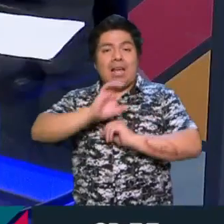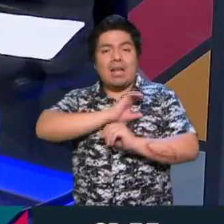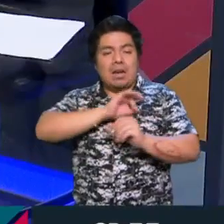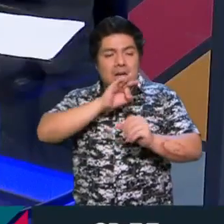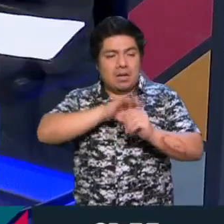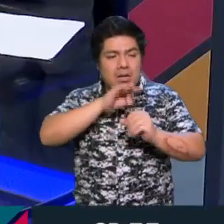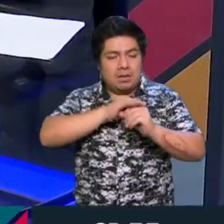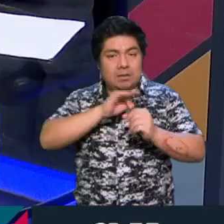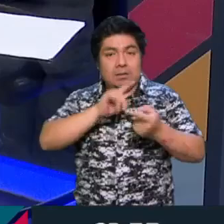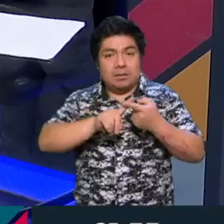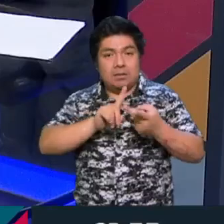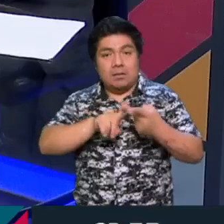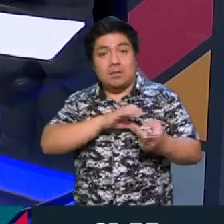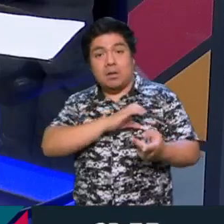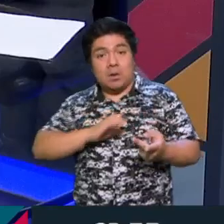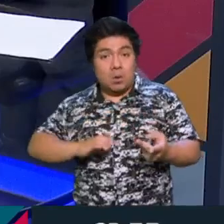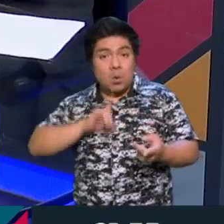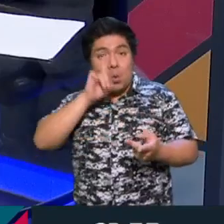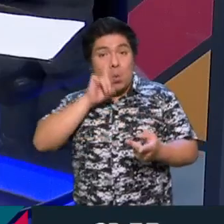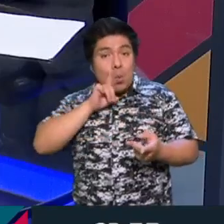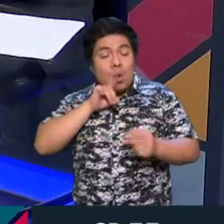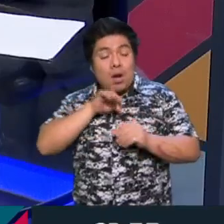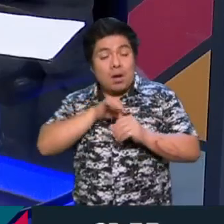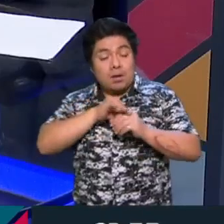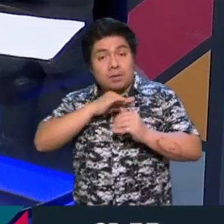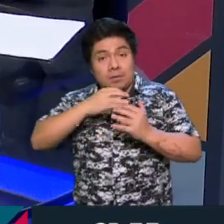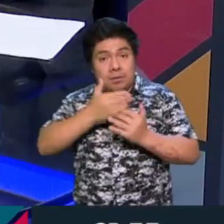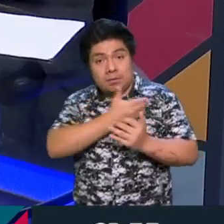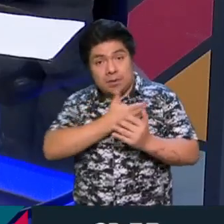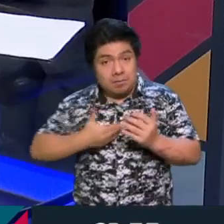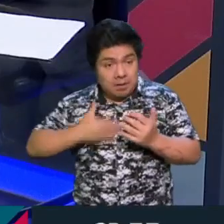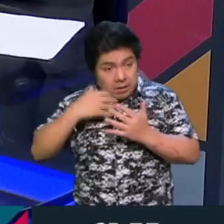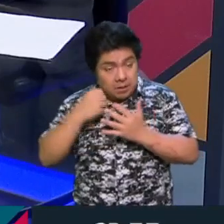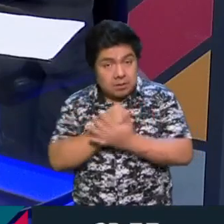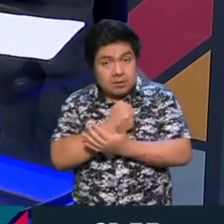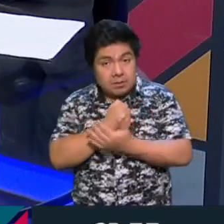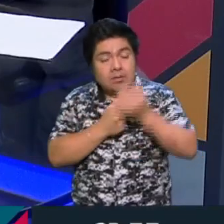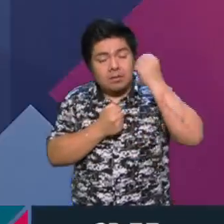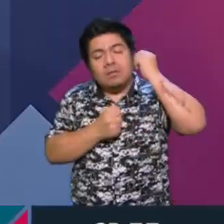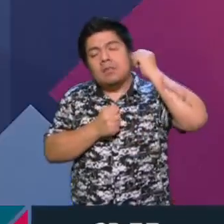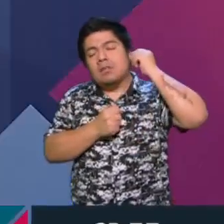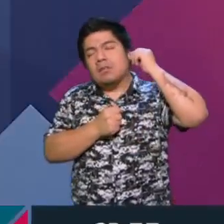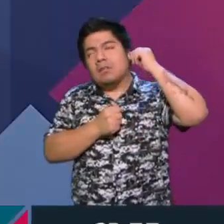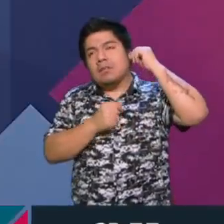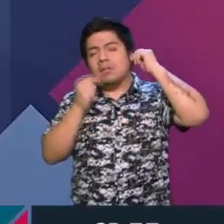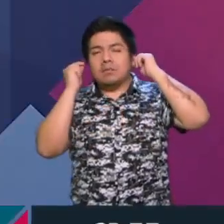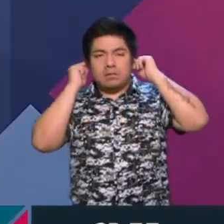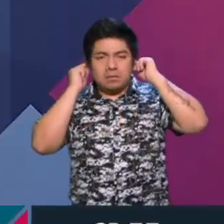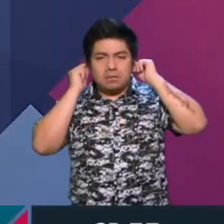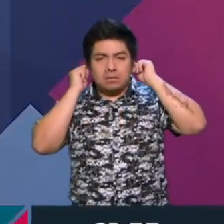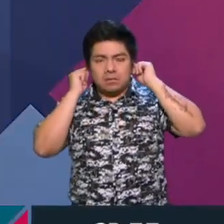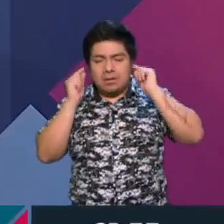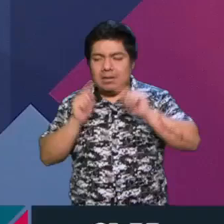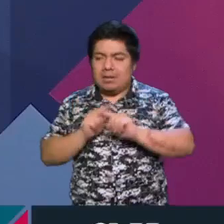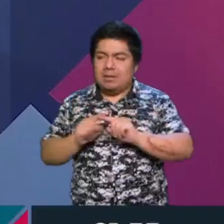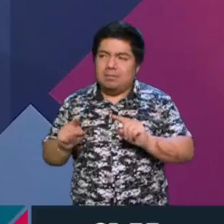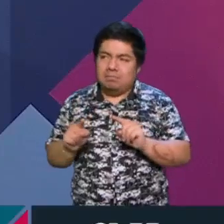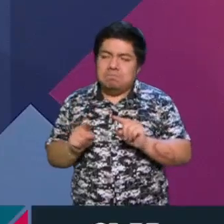como candidata, su elección como presidenta y lejos de lo